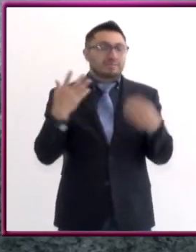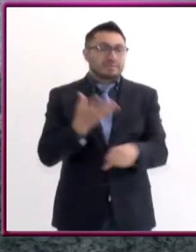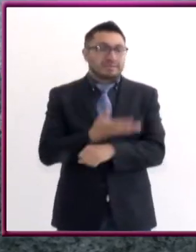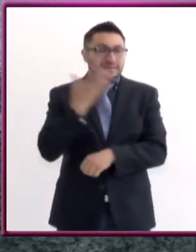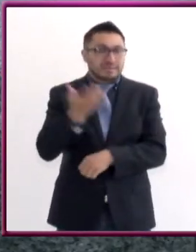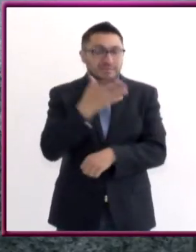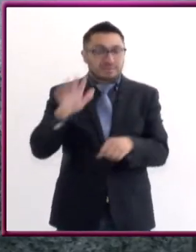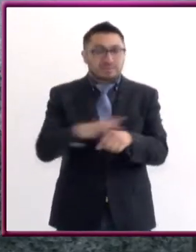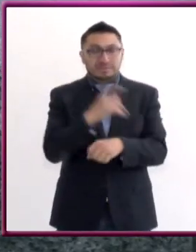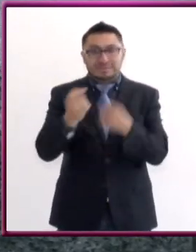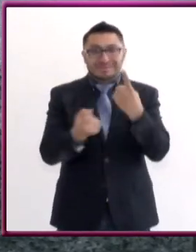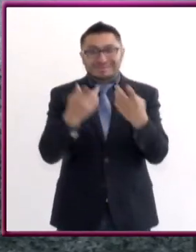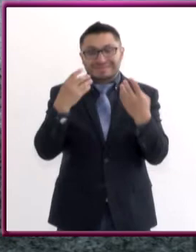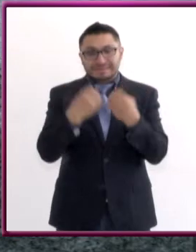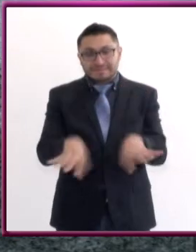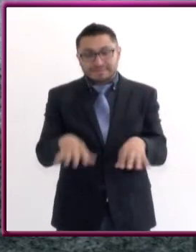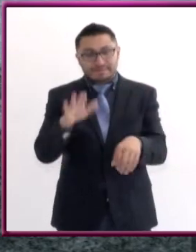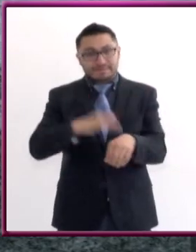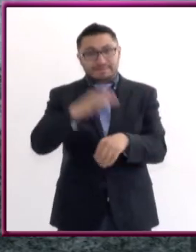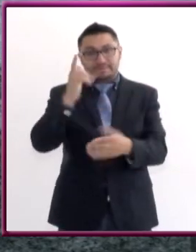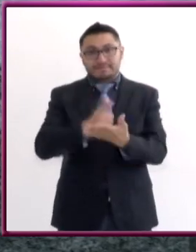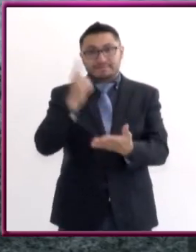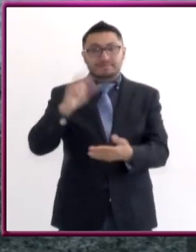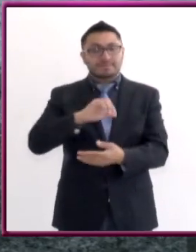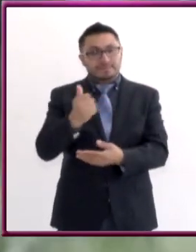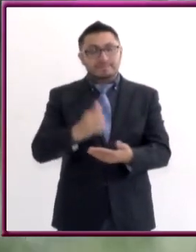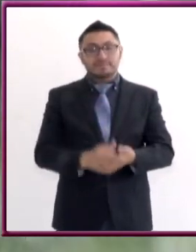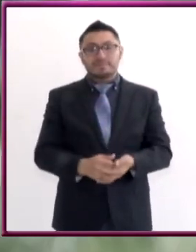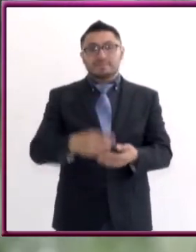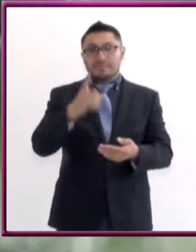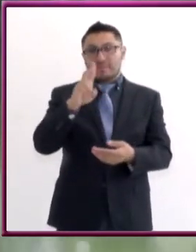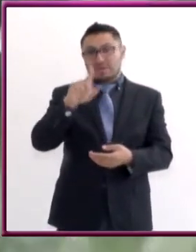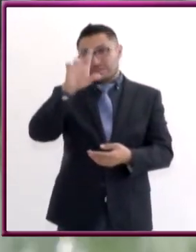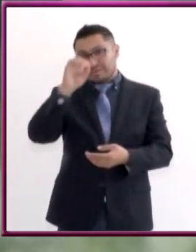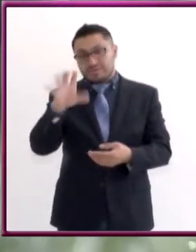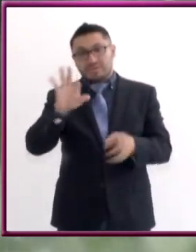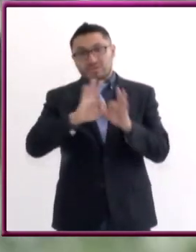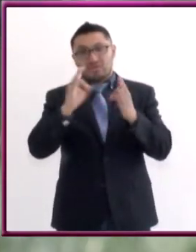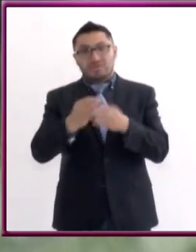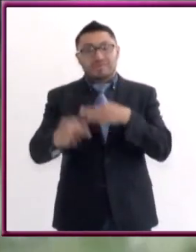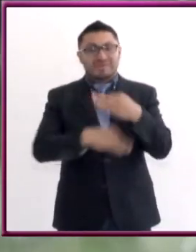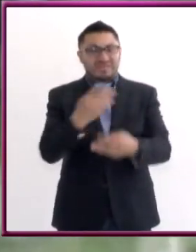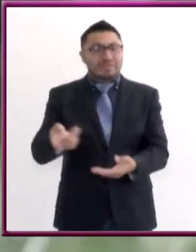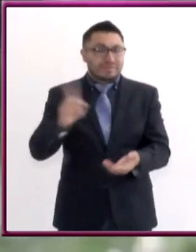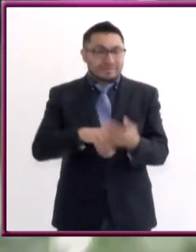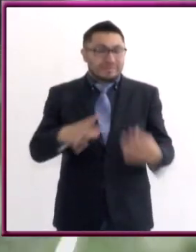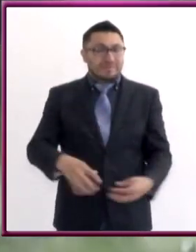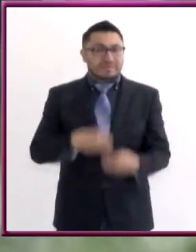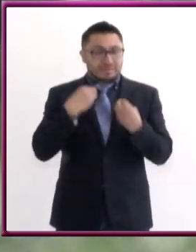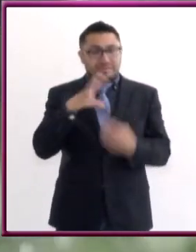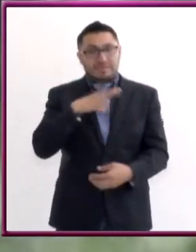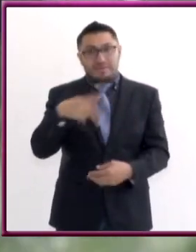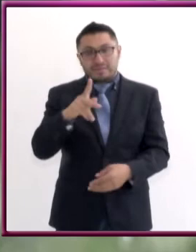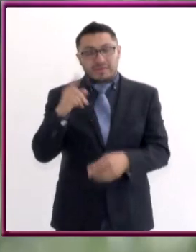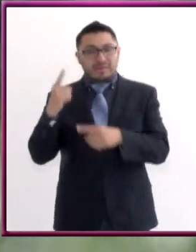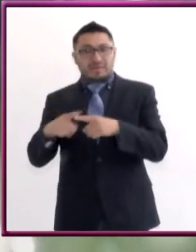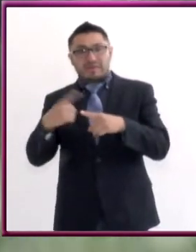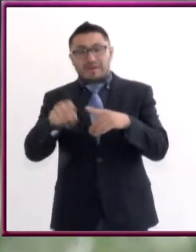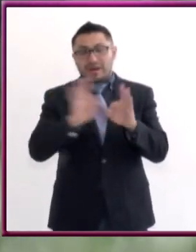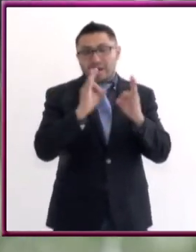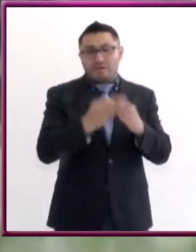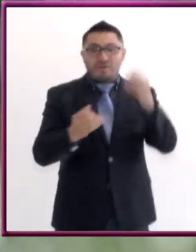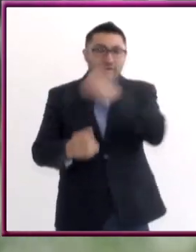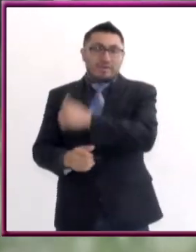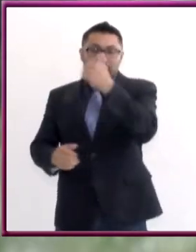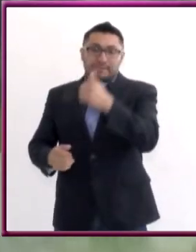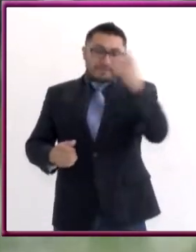adaptarnos, porque ciertas pérdidas son más dolorosas que otras. El duelo es un proceso por el que todos pasamos, pero se manifestará de